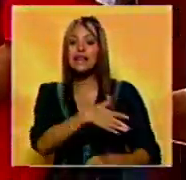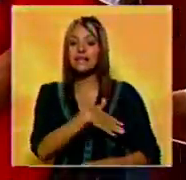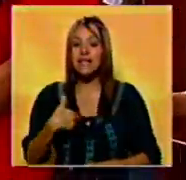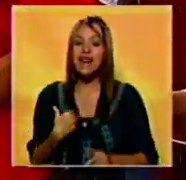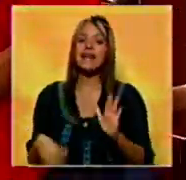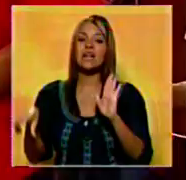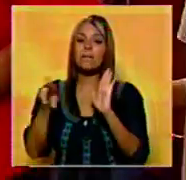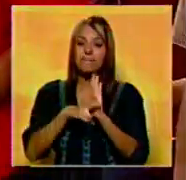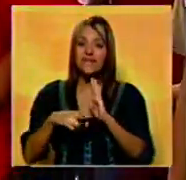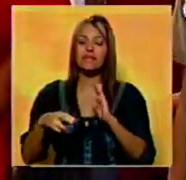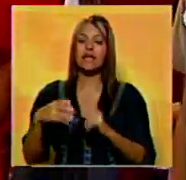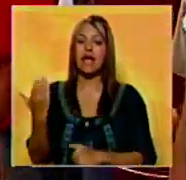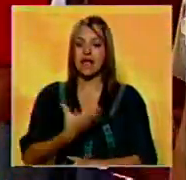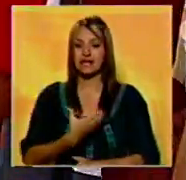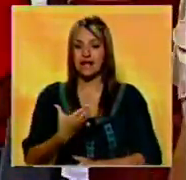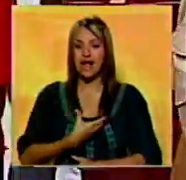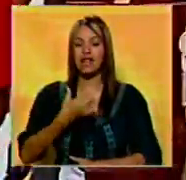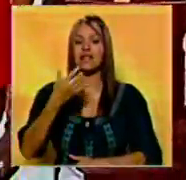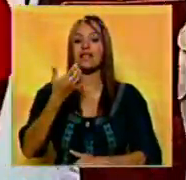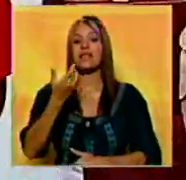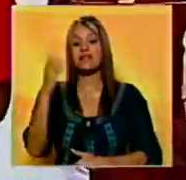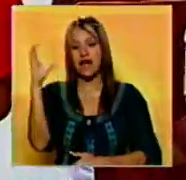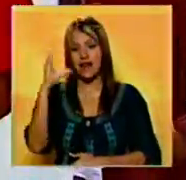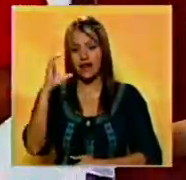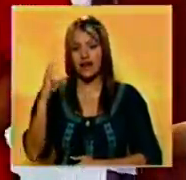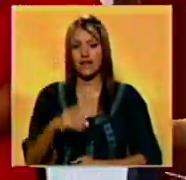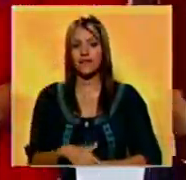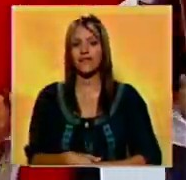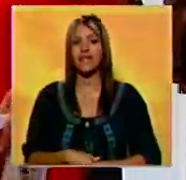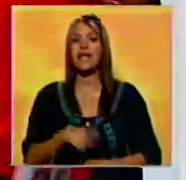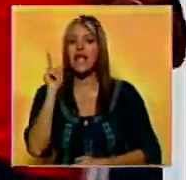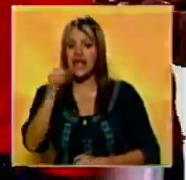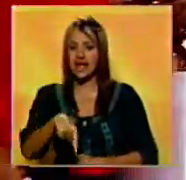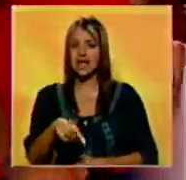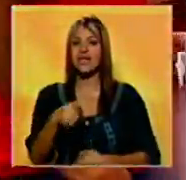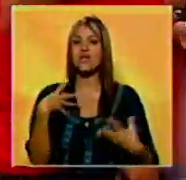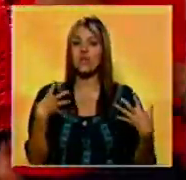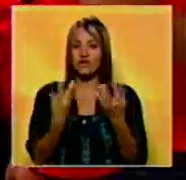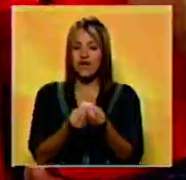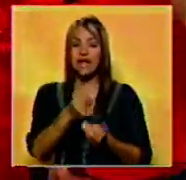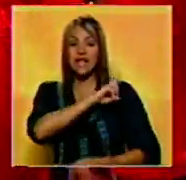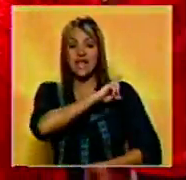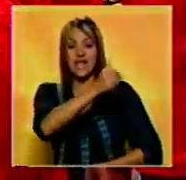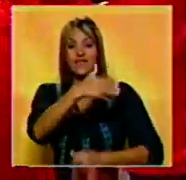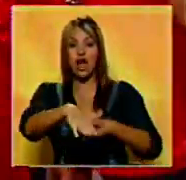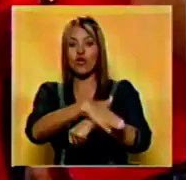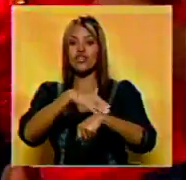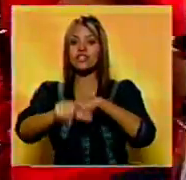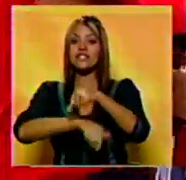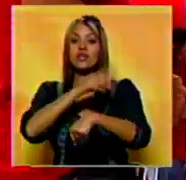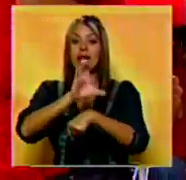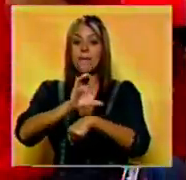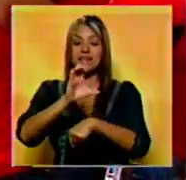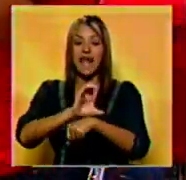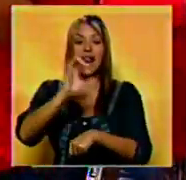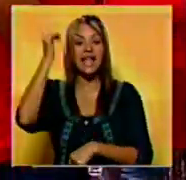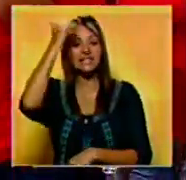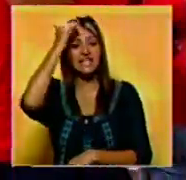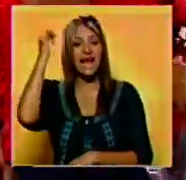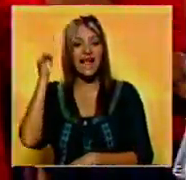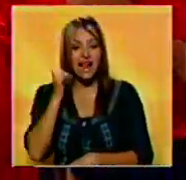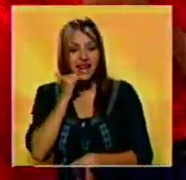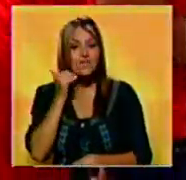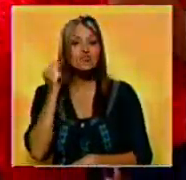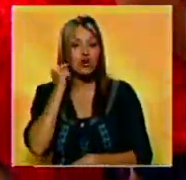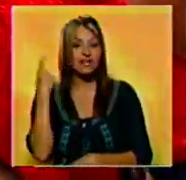a la reelección a la alcaldía de Caracas. Ellos también vinieron acompañados por la jefa del gobierno del distrito capital,